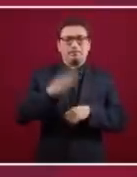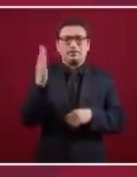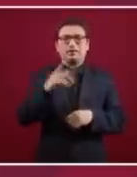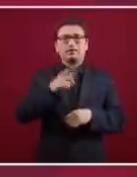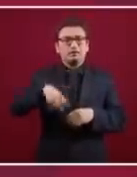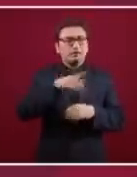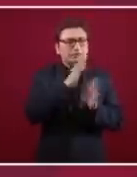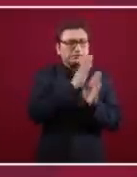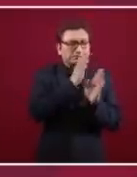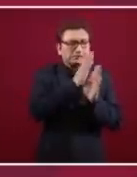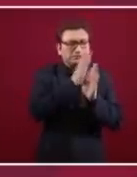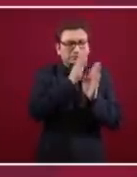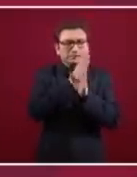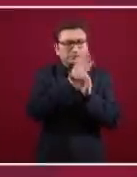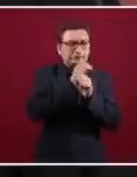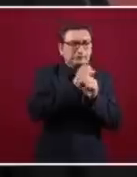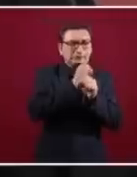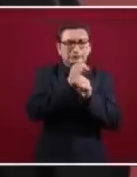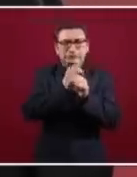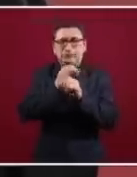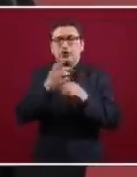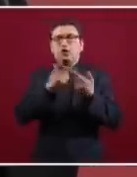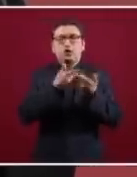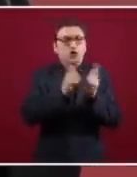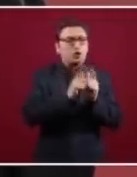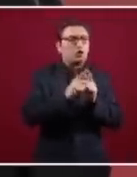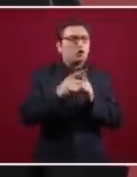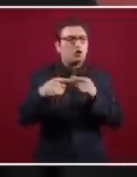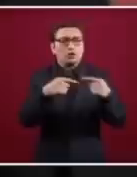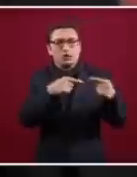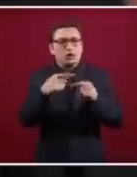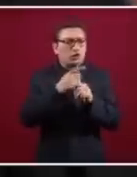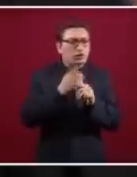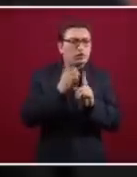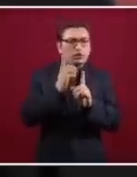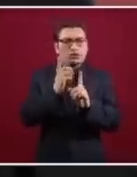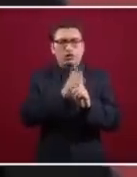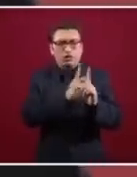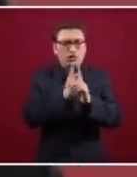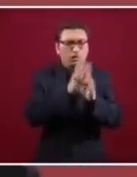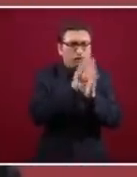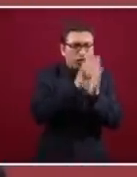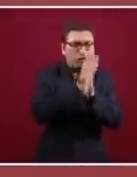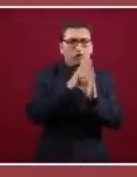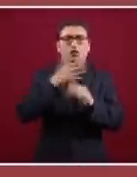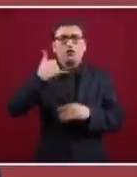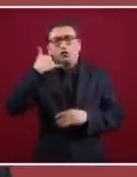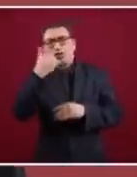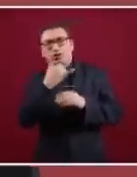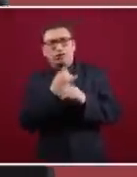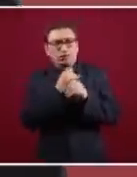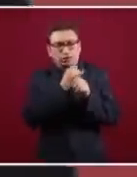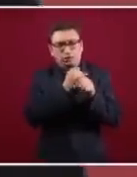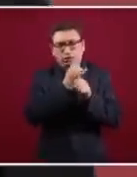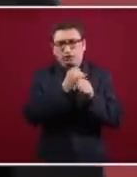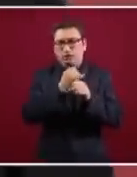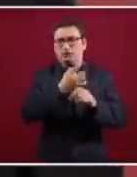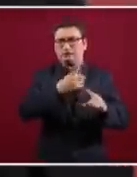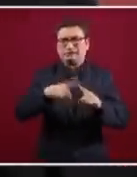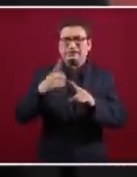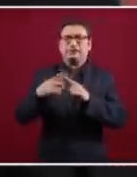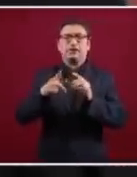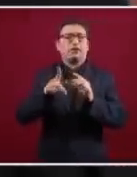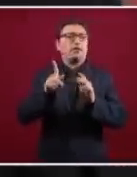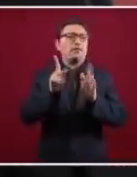espiando a opositores siguiéndonos escuchando llamadas telefónicas de